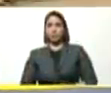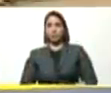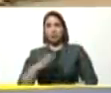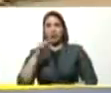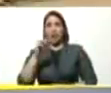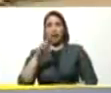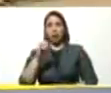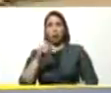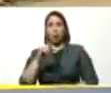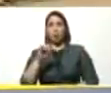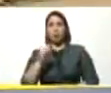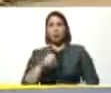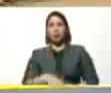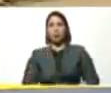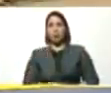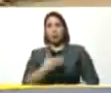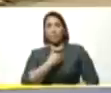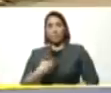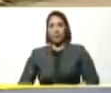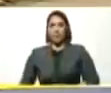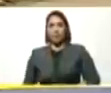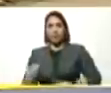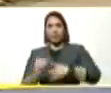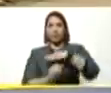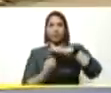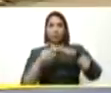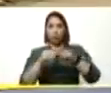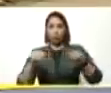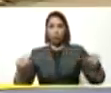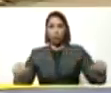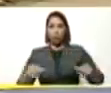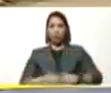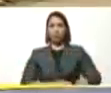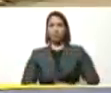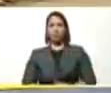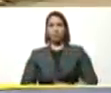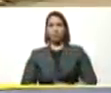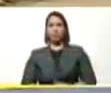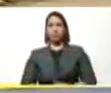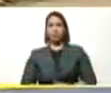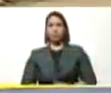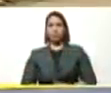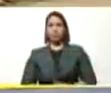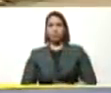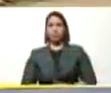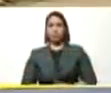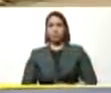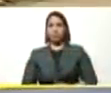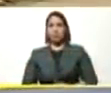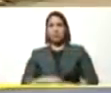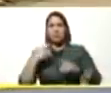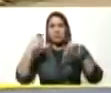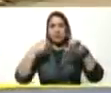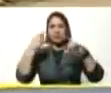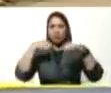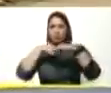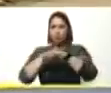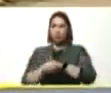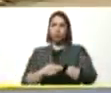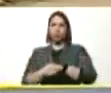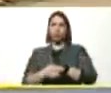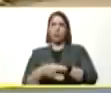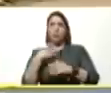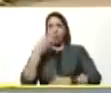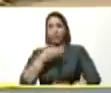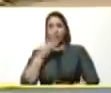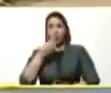Pérez, que es la presidenta del Instituto de Tierras Urbanas. Esto se filmó en la tarde con nuestro líder,